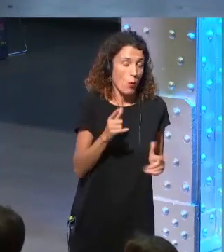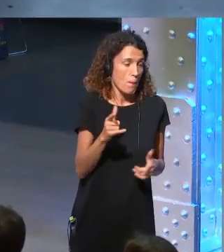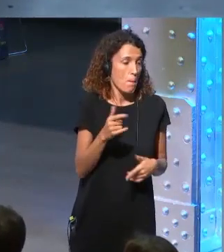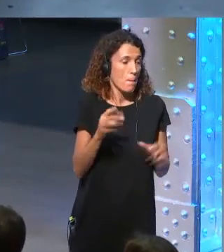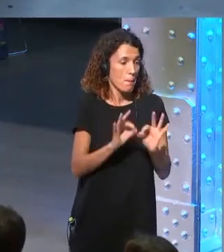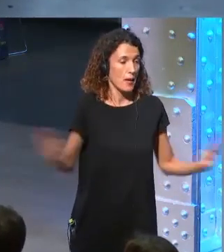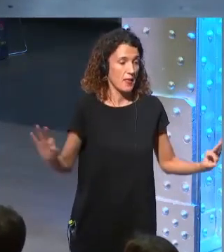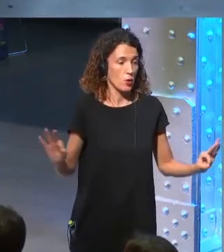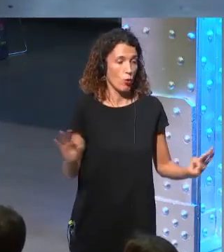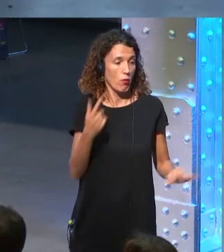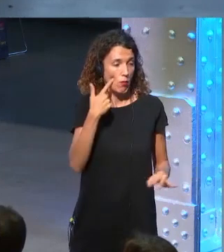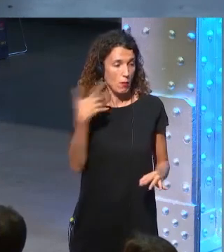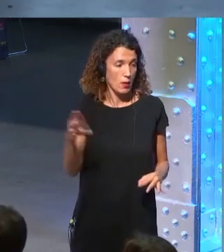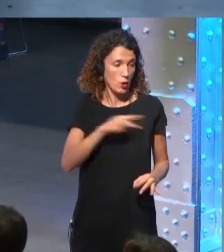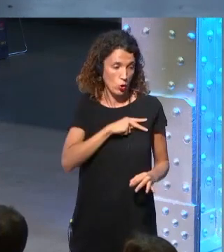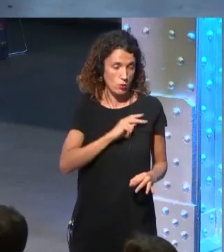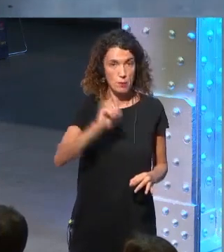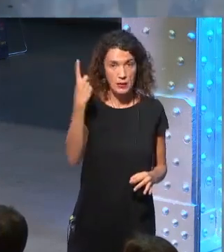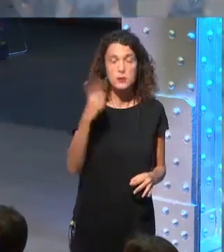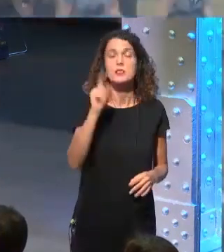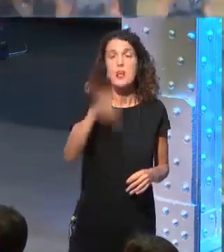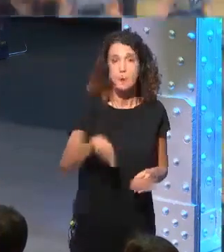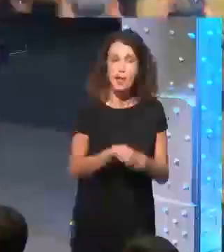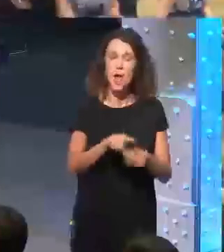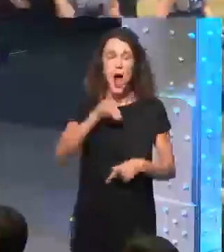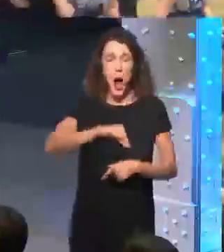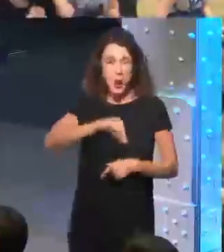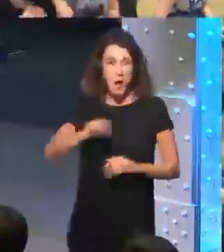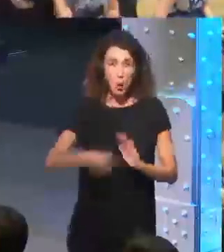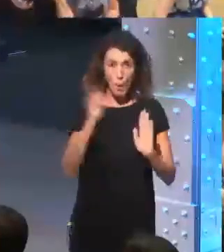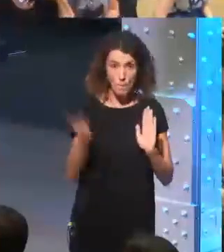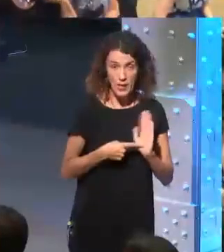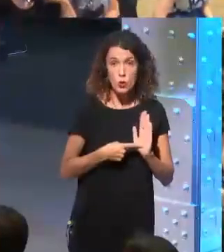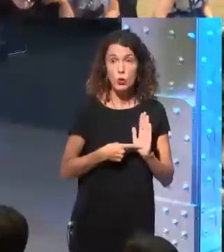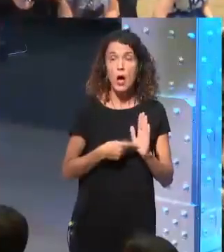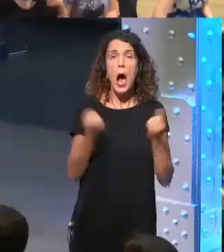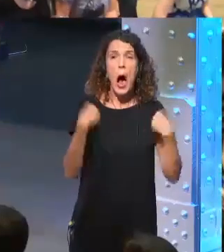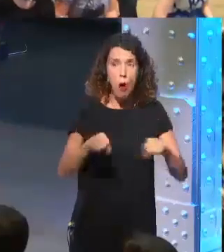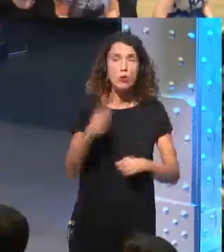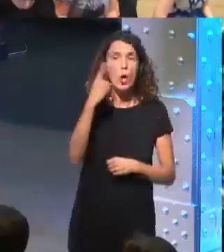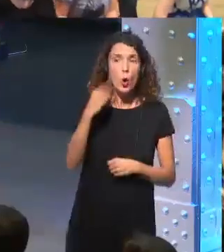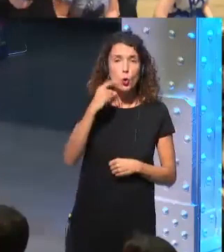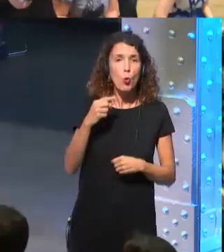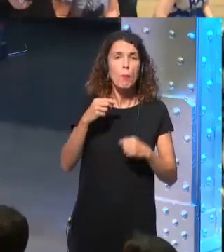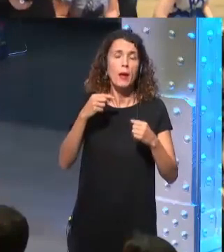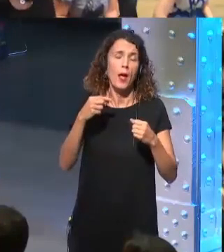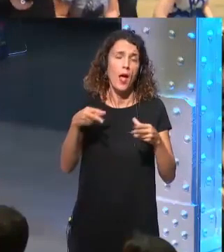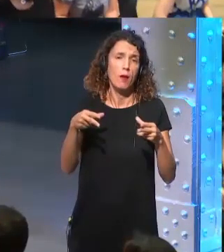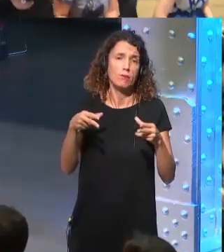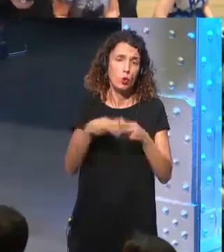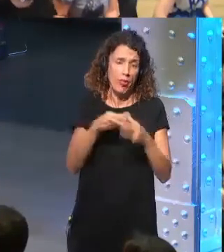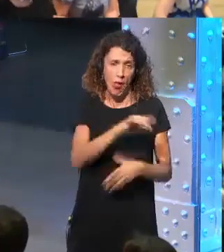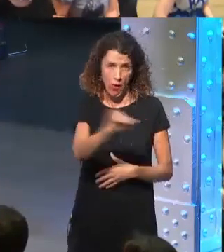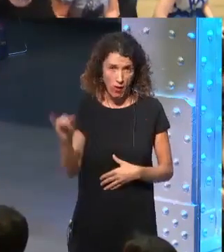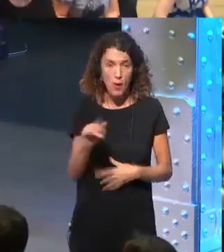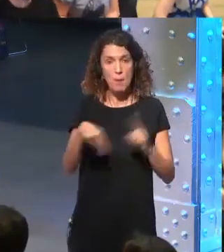méritos? ¿De qué te valió haber tenido un alma íntegra aún en contra de las costumbres de la época y haber erguido